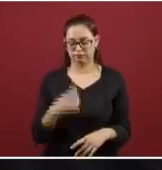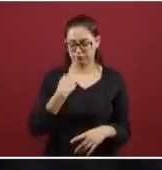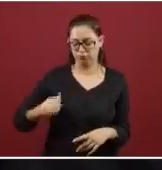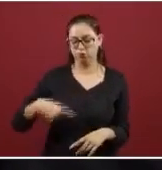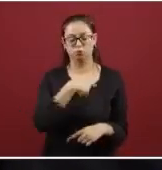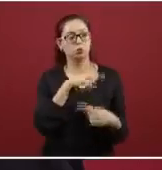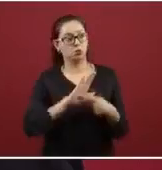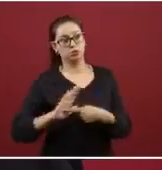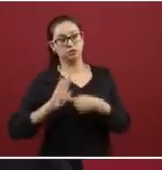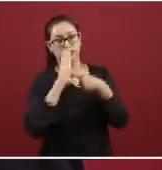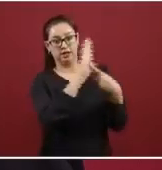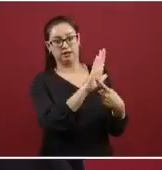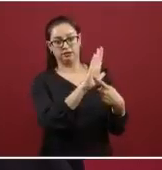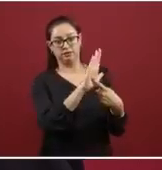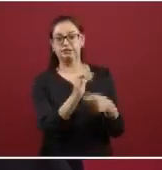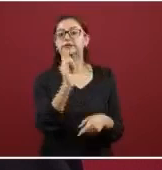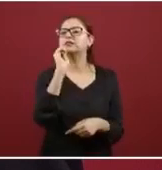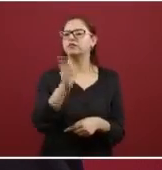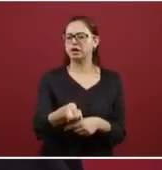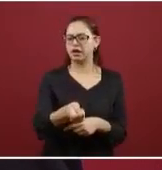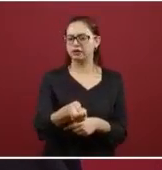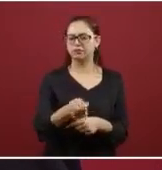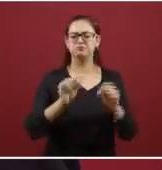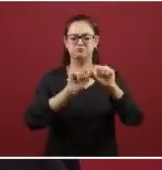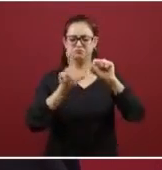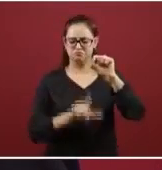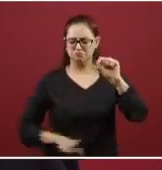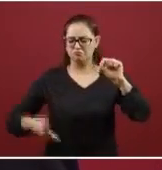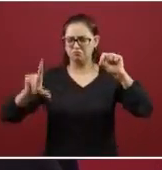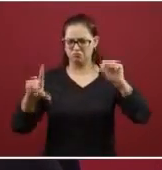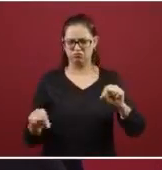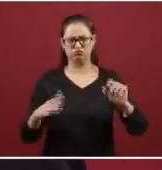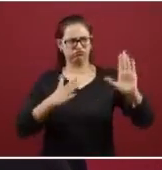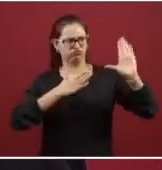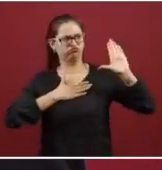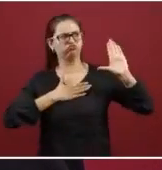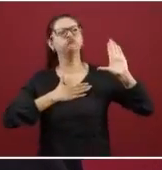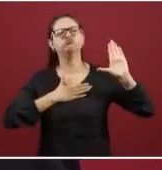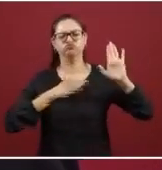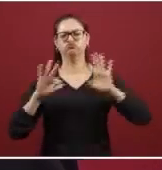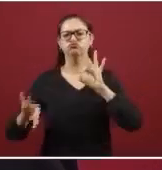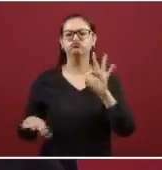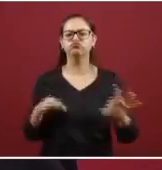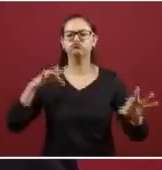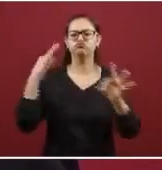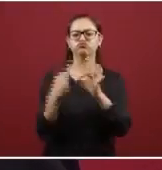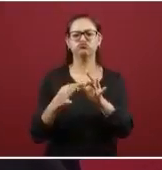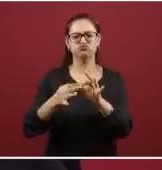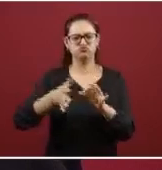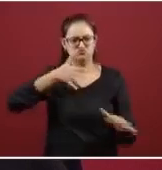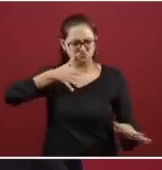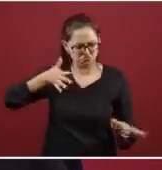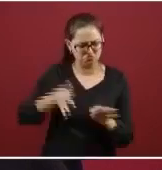demostrando que en México cumplimos los